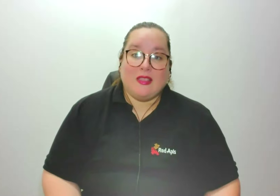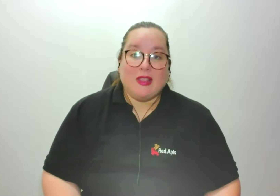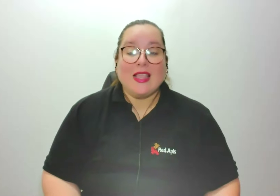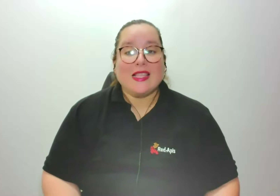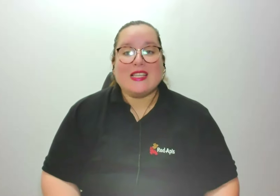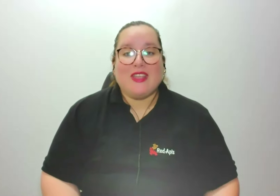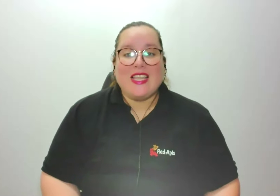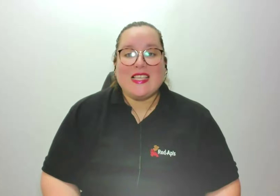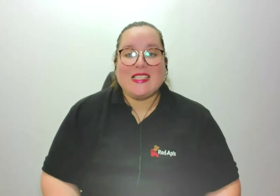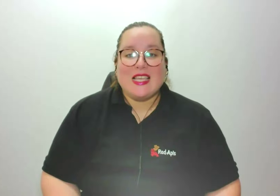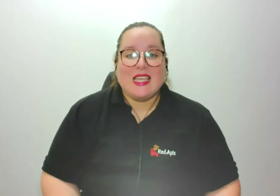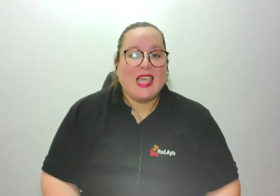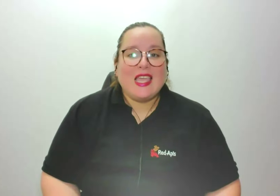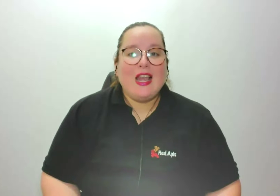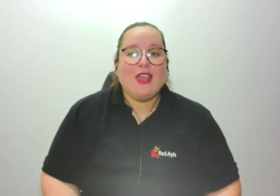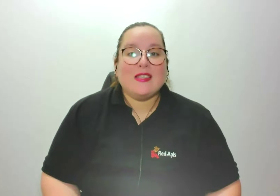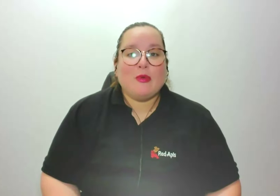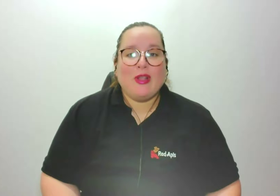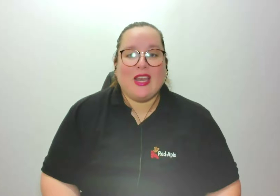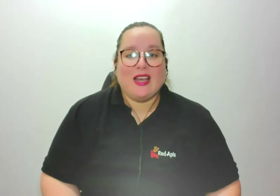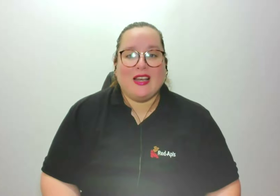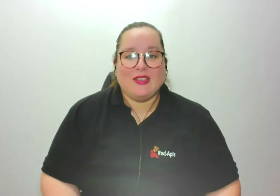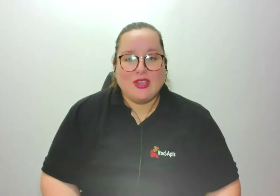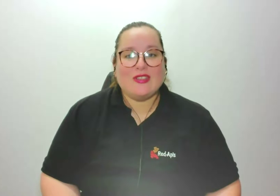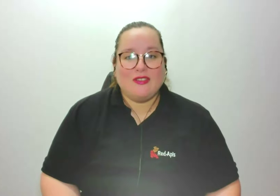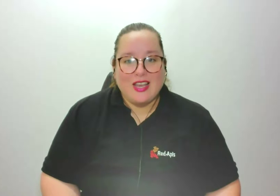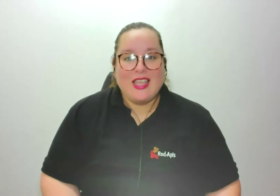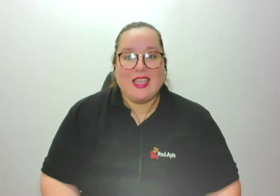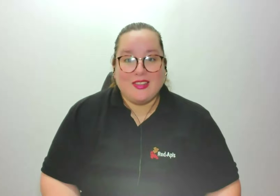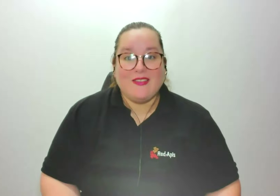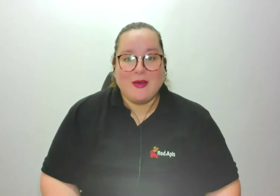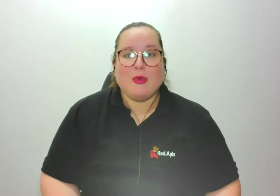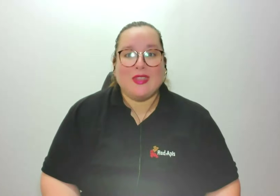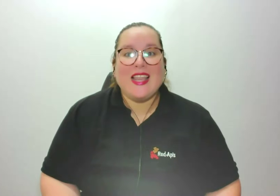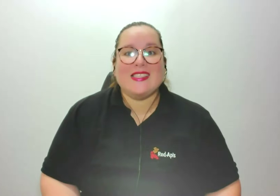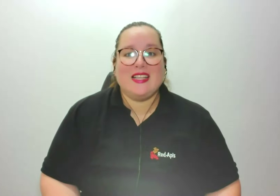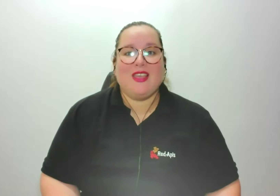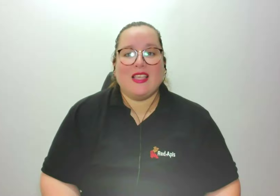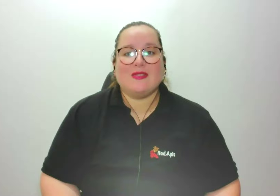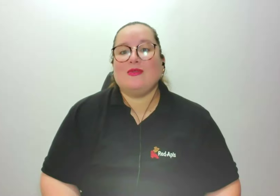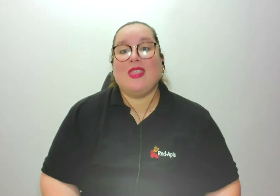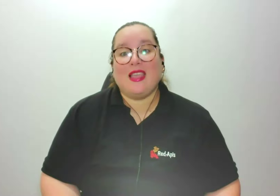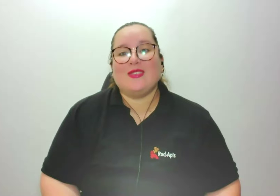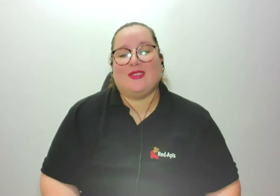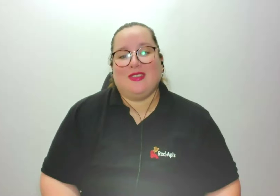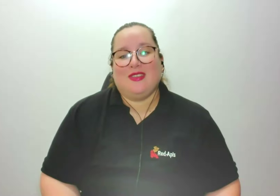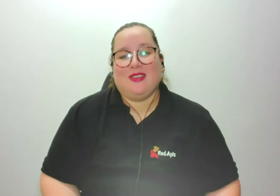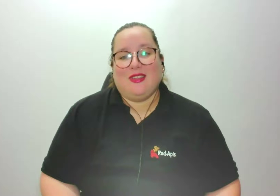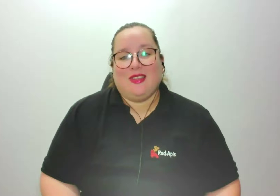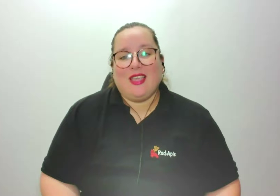tener una vida independiente, ser feliz. ¿Qué es lo que se proponen? Yo quiero ser feliz, quiero estar bien, preguntarles qué significa eso, son sus